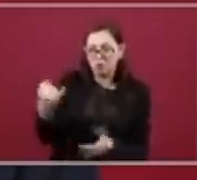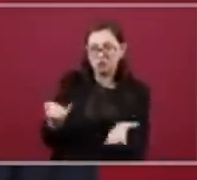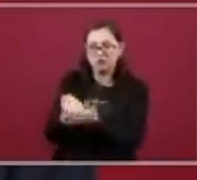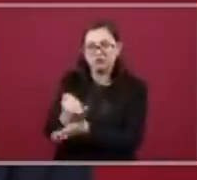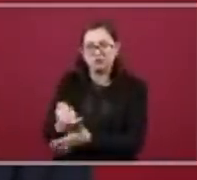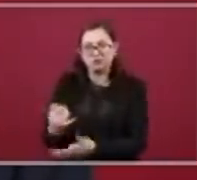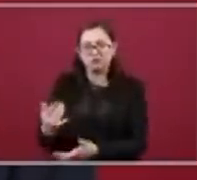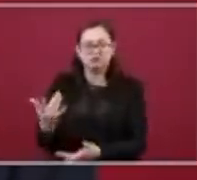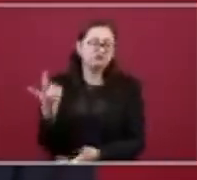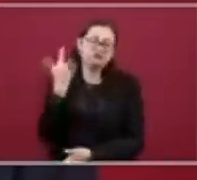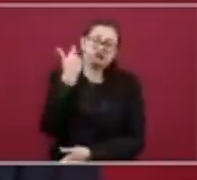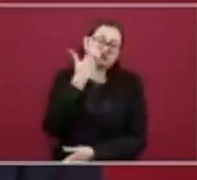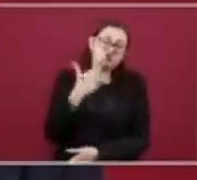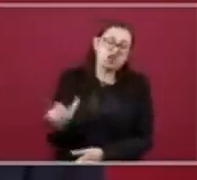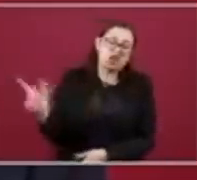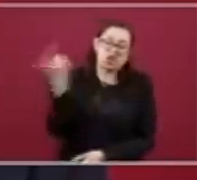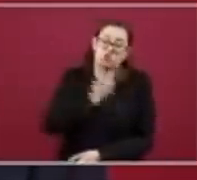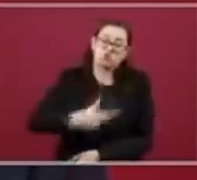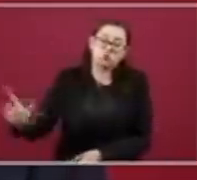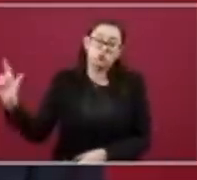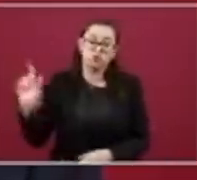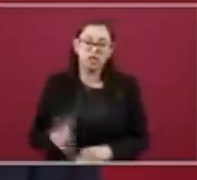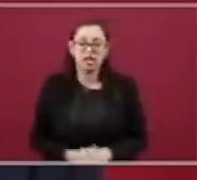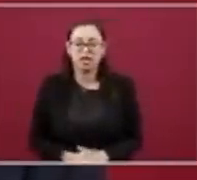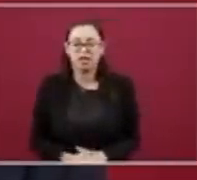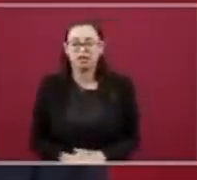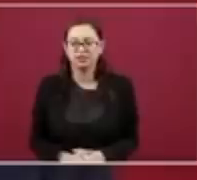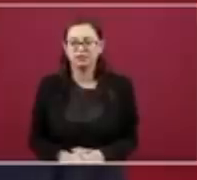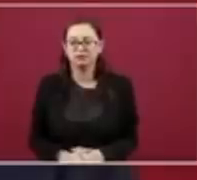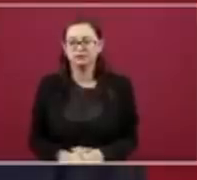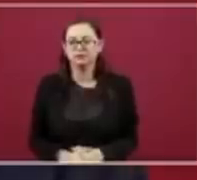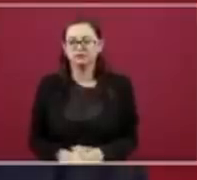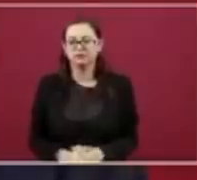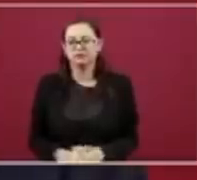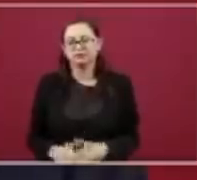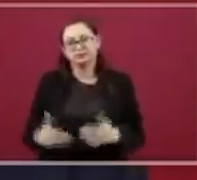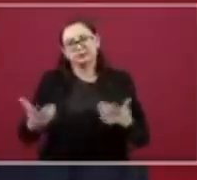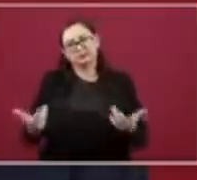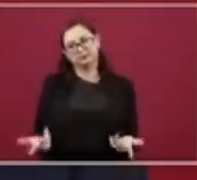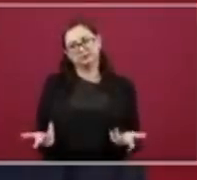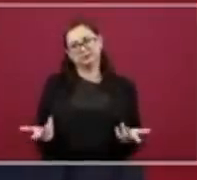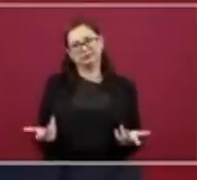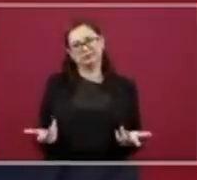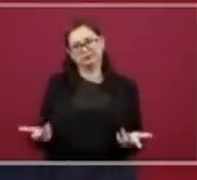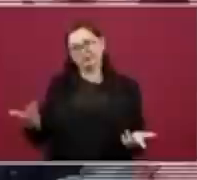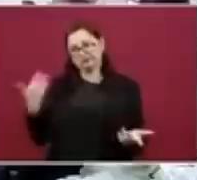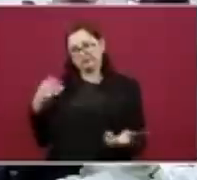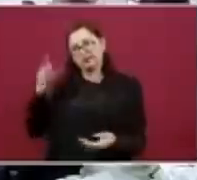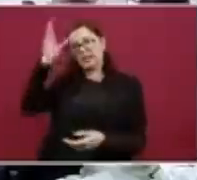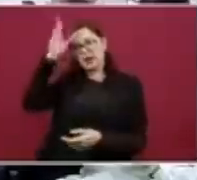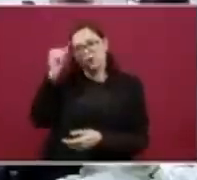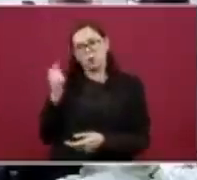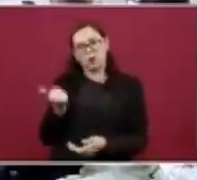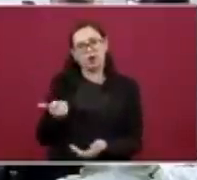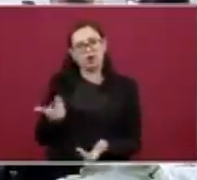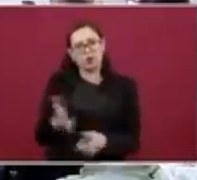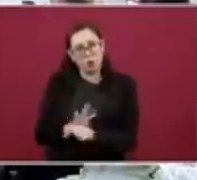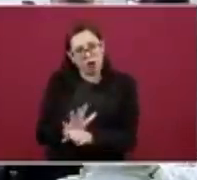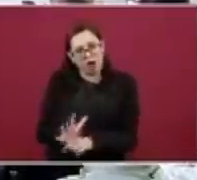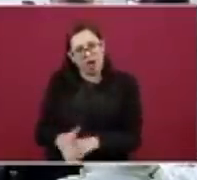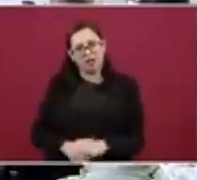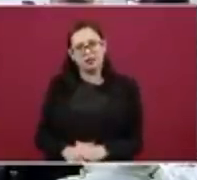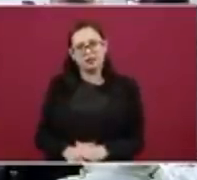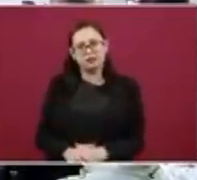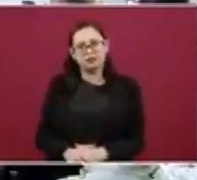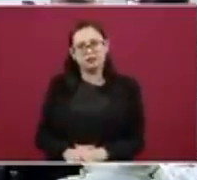Por eso no voy a dejar de decir que en qué quedamos, no, que era